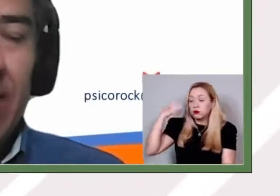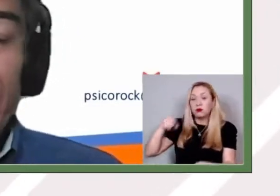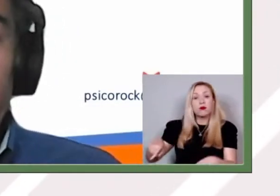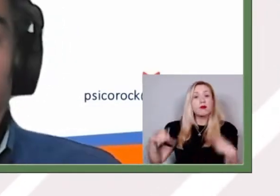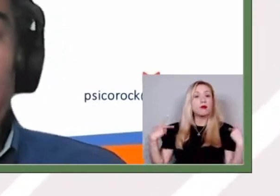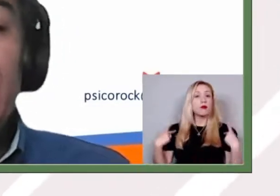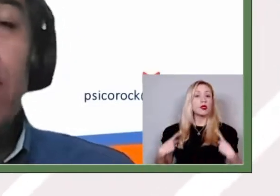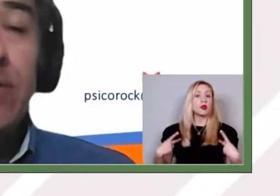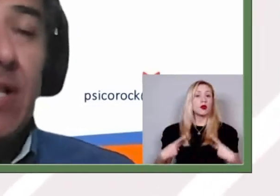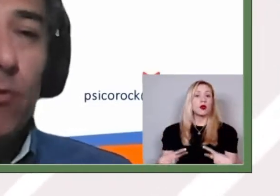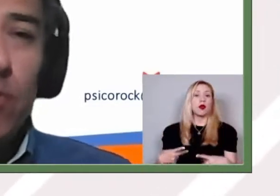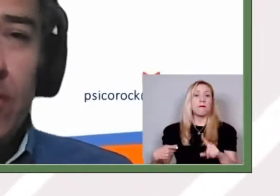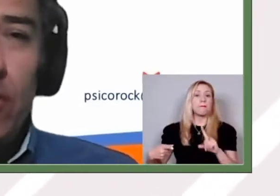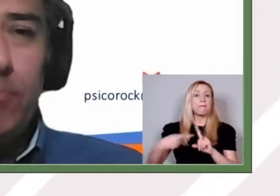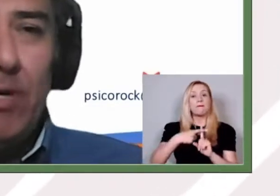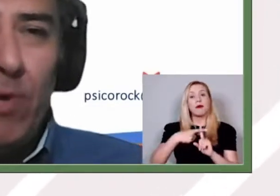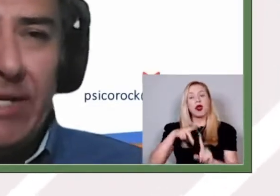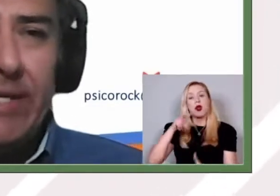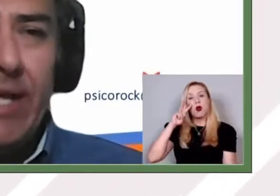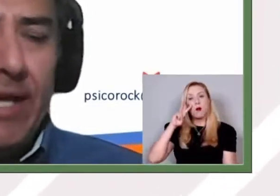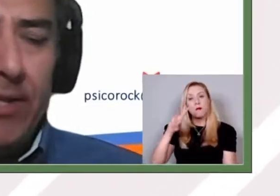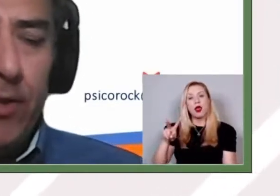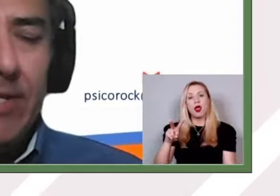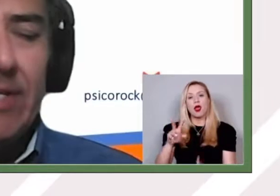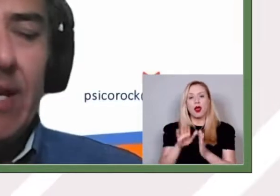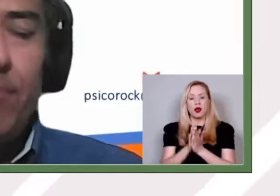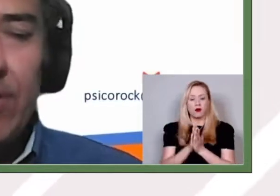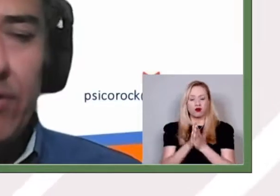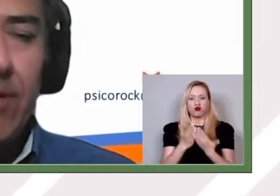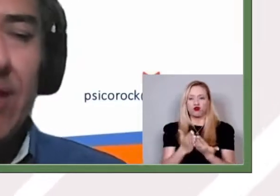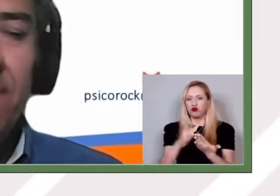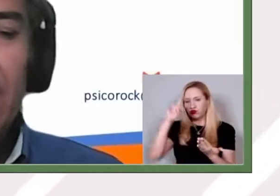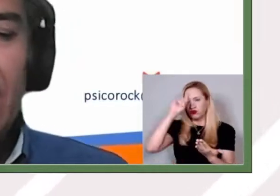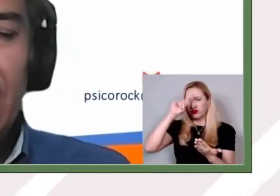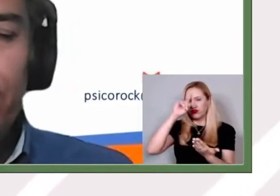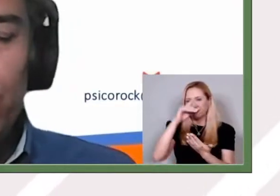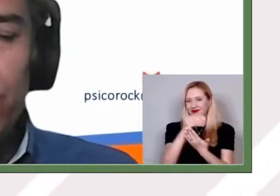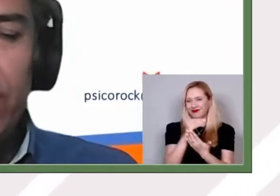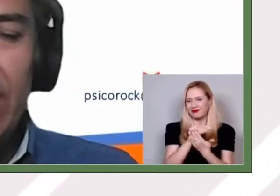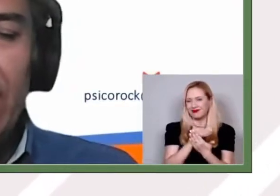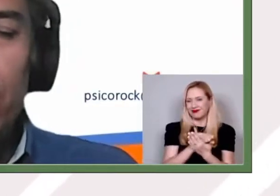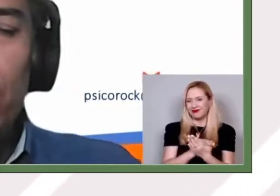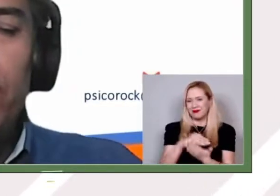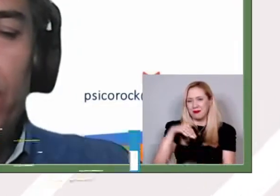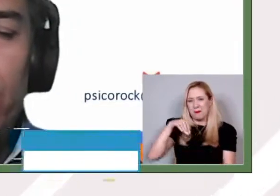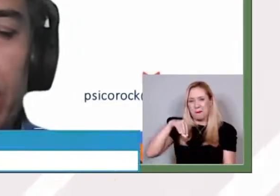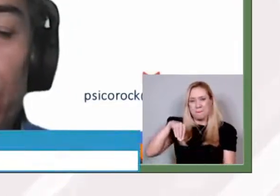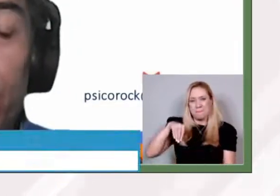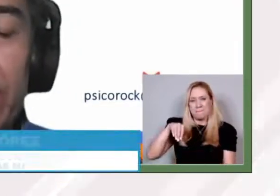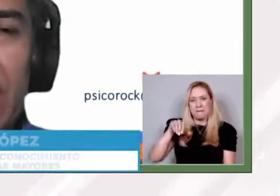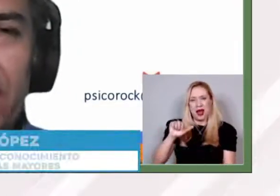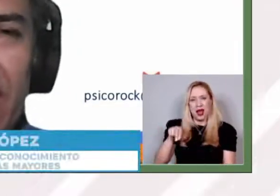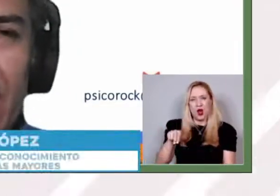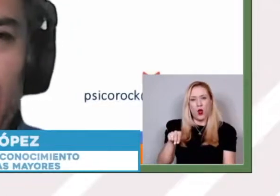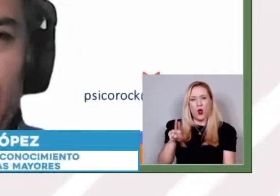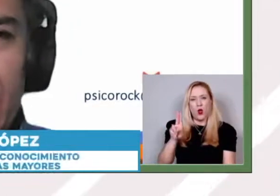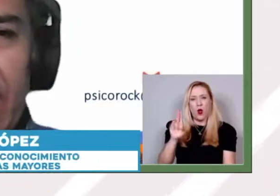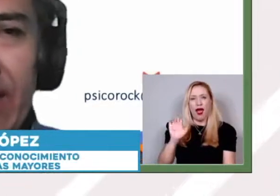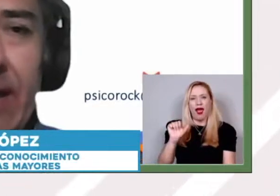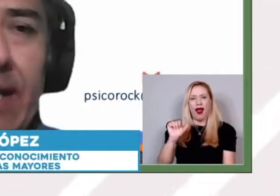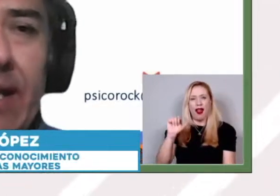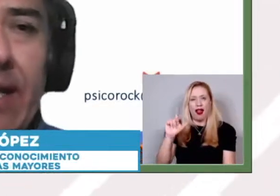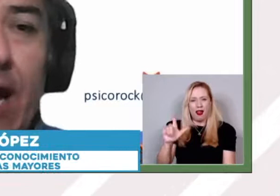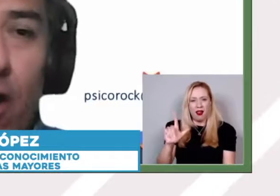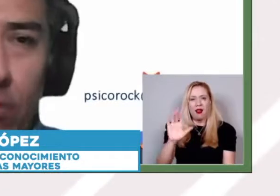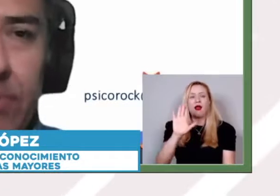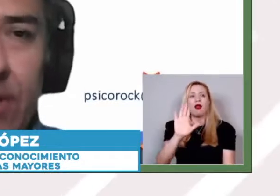necesitamos basarnos en alguno de los manuales. Entonces era por eso que defendí el punto de cómo se está manejando